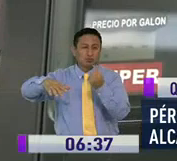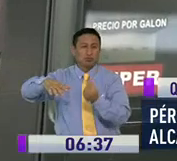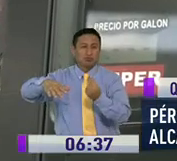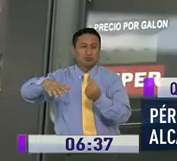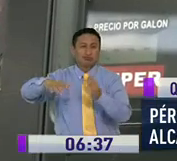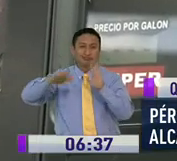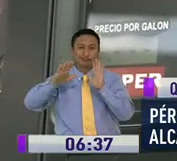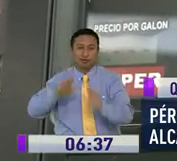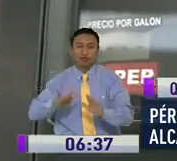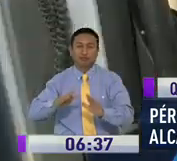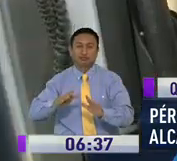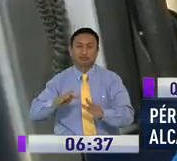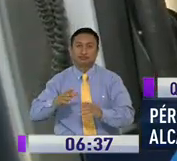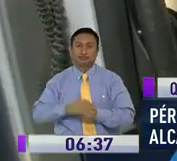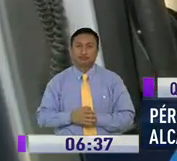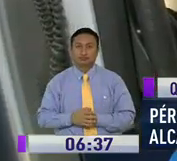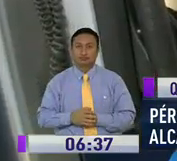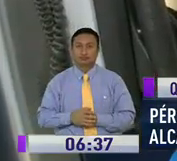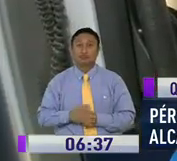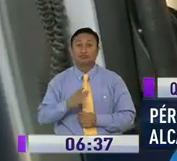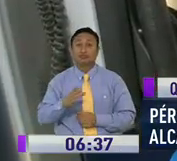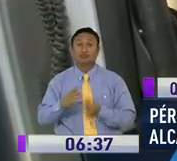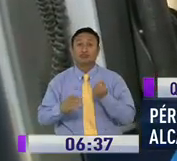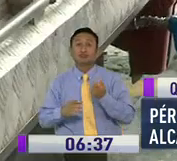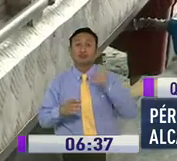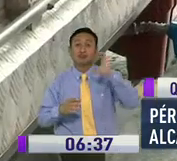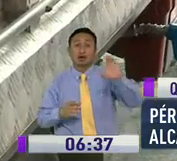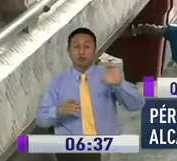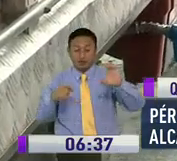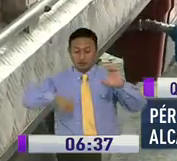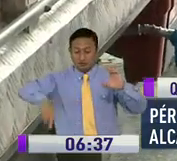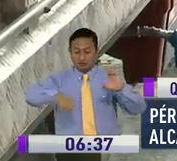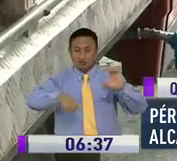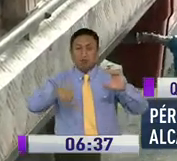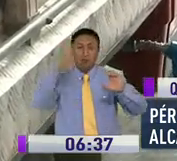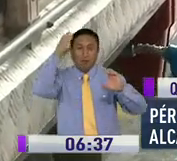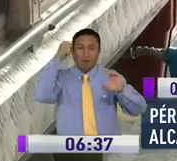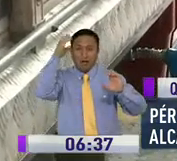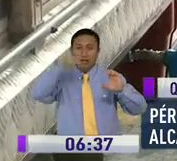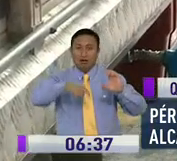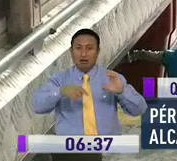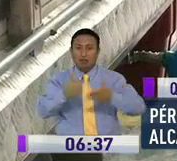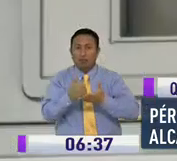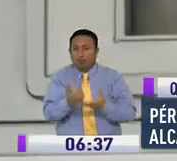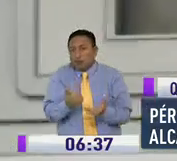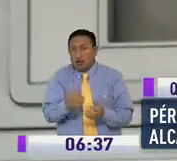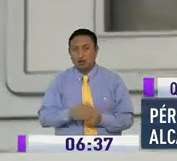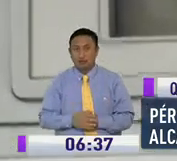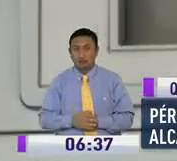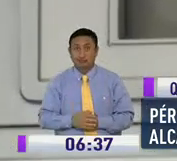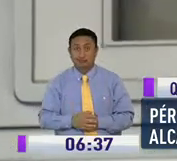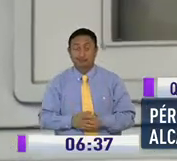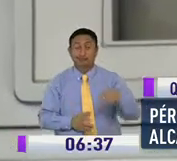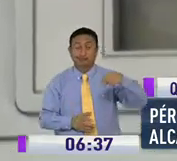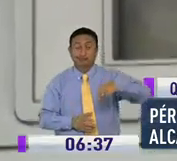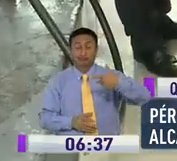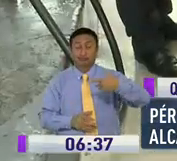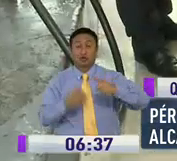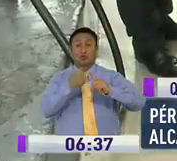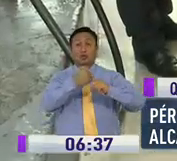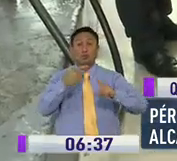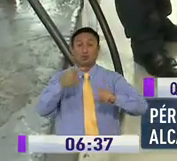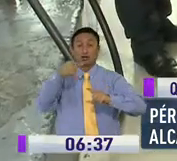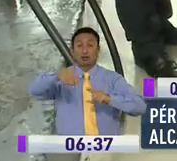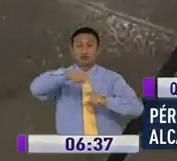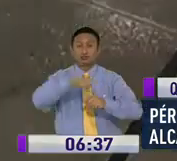cesante, es decir, que tienen un capital activo que no rinde beneficio, siendo este uno de los efectos que tiene